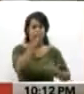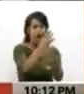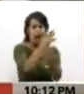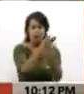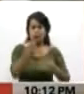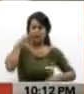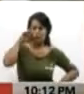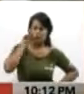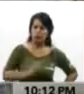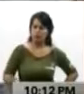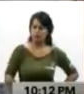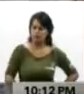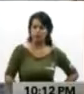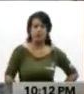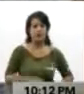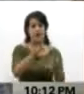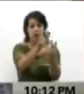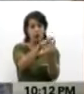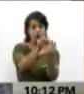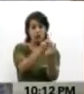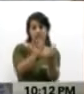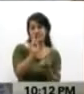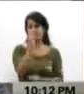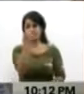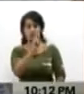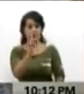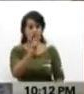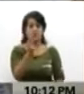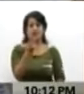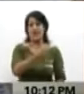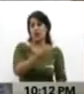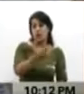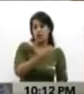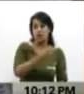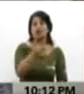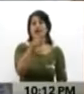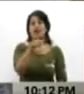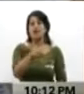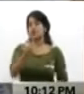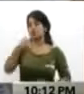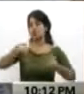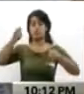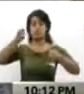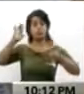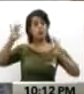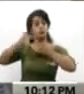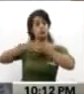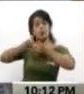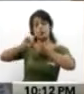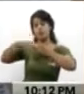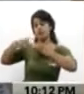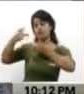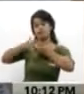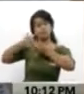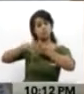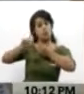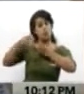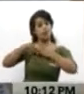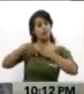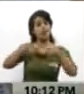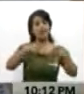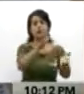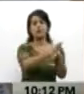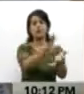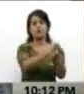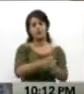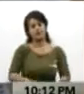Y no rectificaron, además amparados en la inmunidad parlamentaria, están tranquilos. Este caso lo llevó el